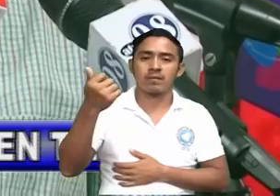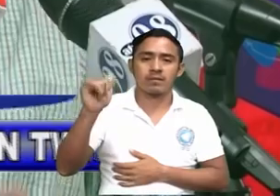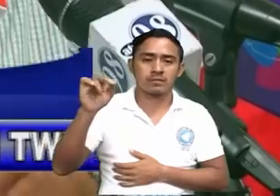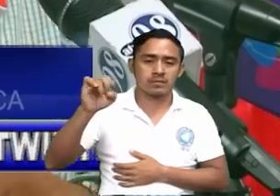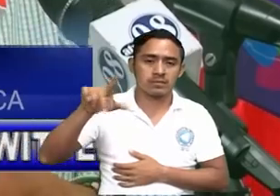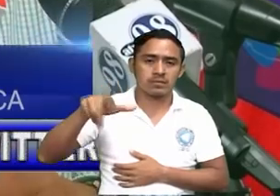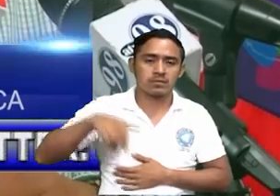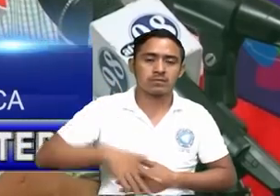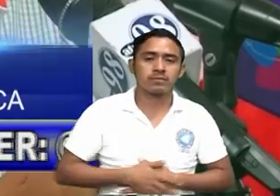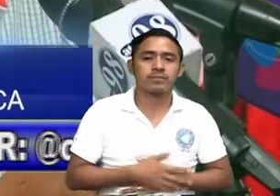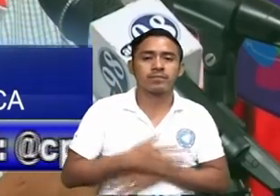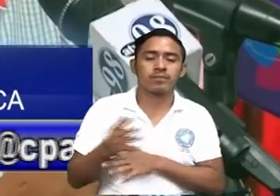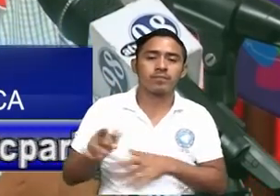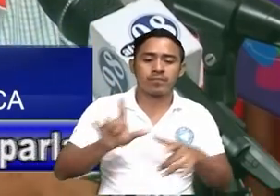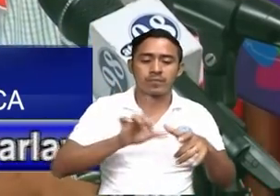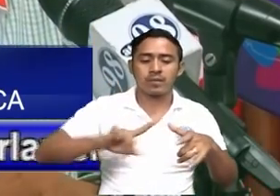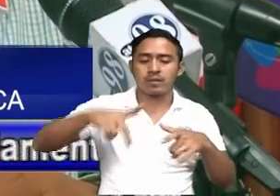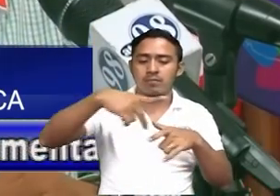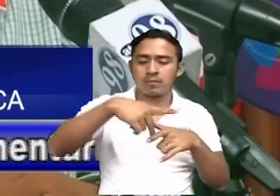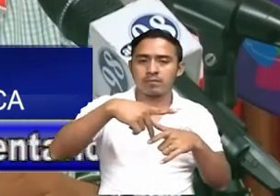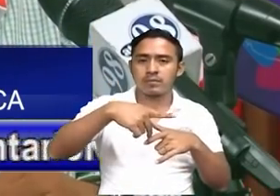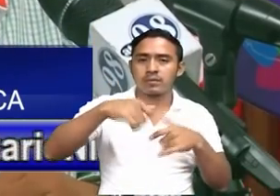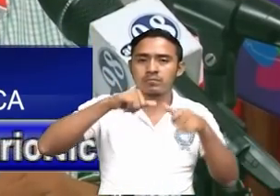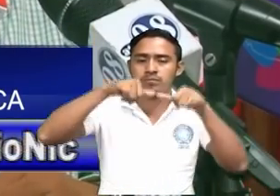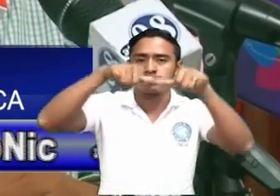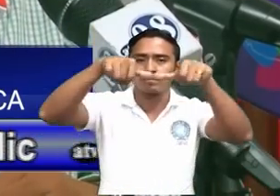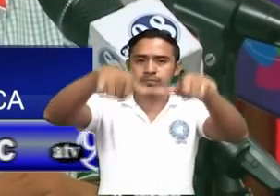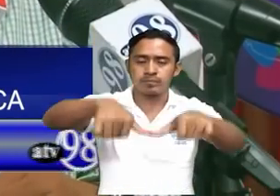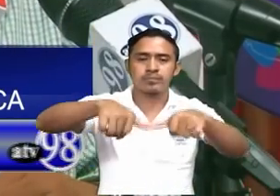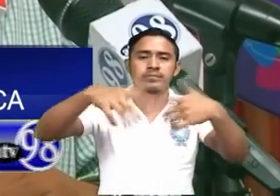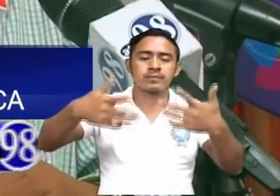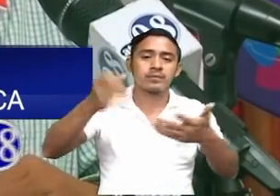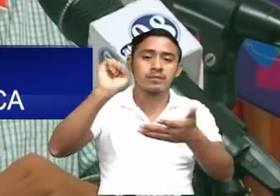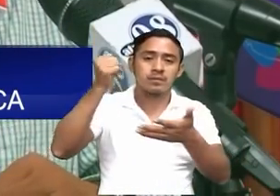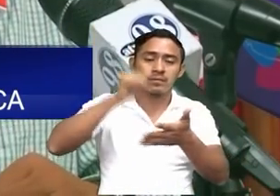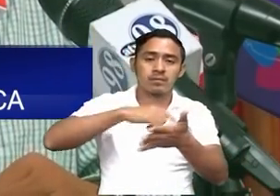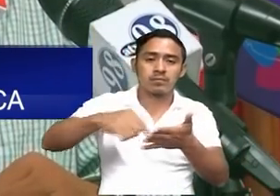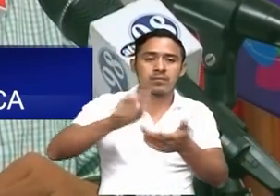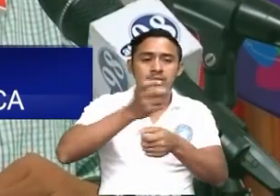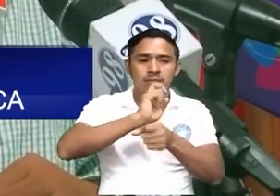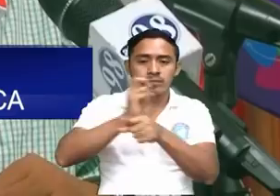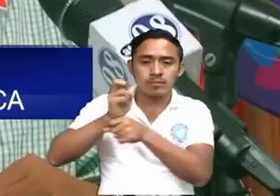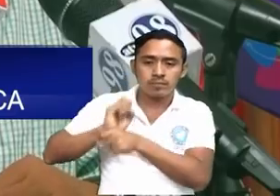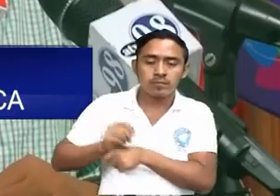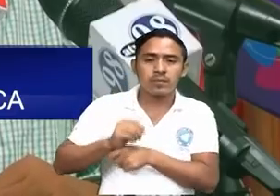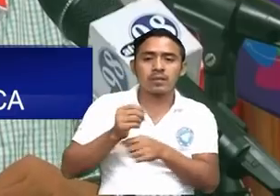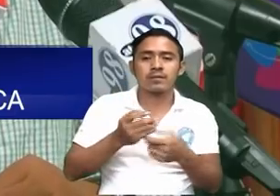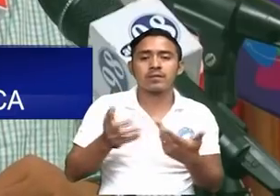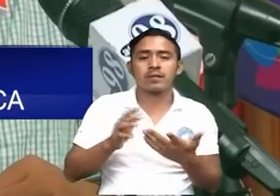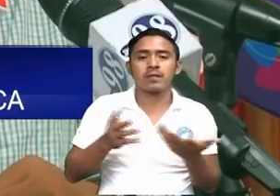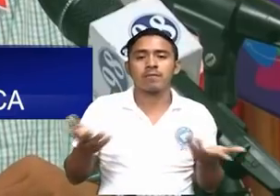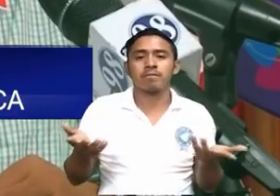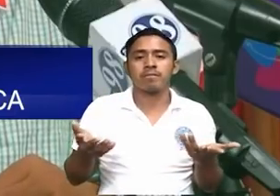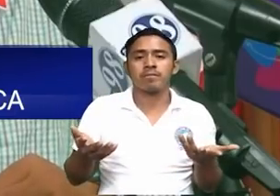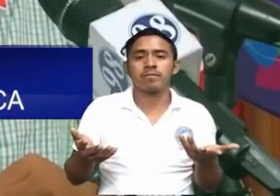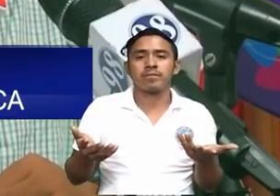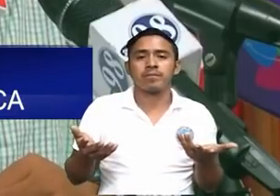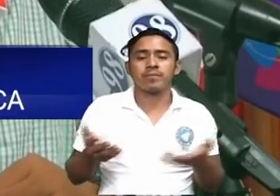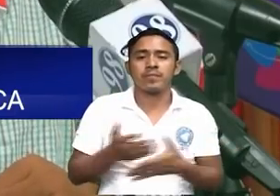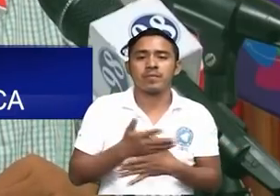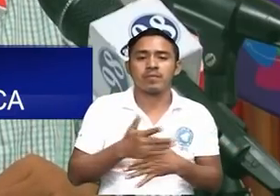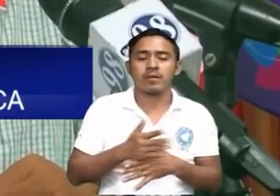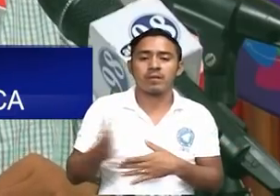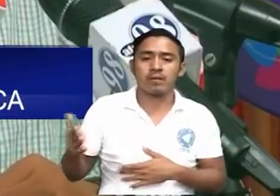artesanales. En Laguna de Perla, ¿verdad?, continuamos en esta semana con el seguimiento del proceso de captura de los